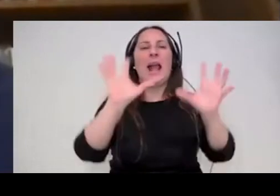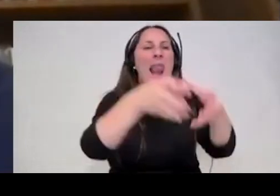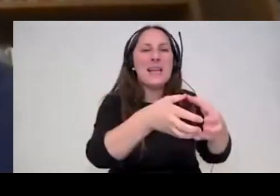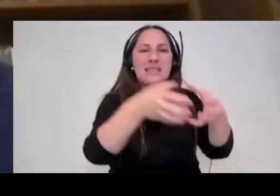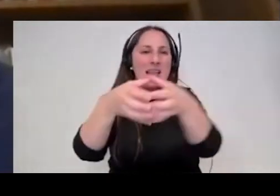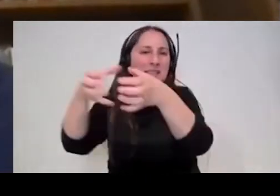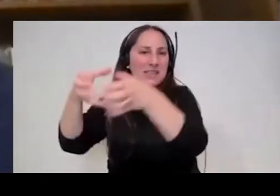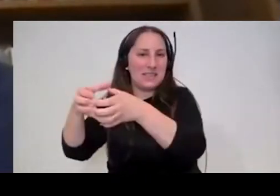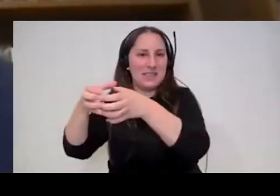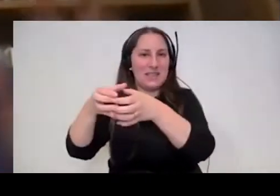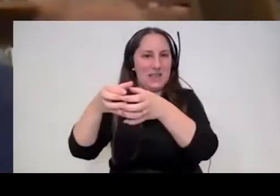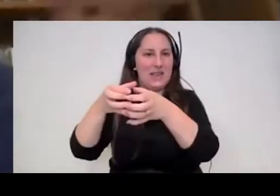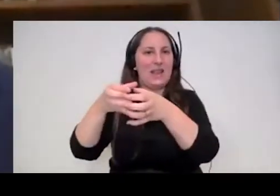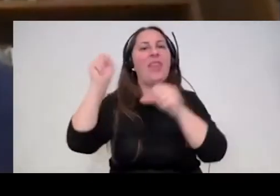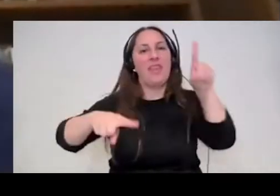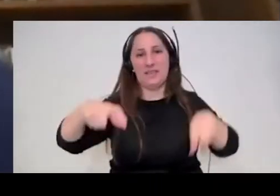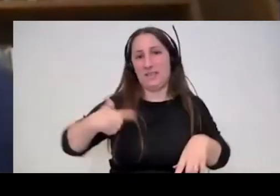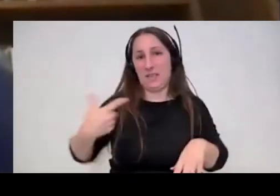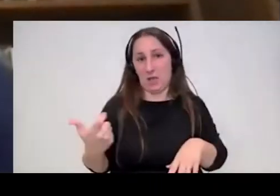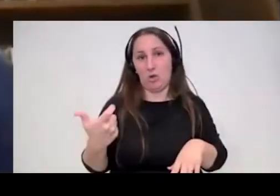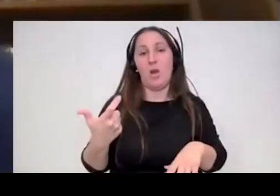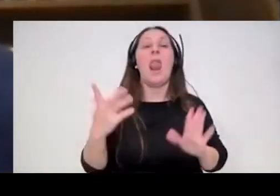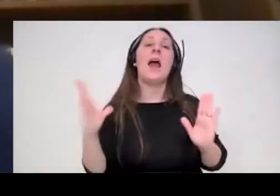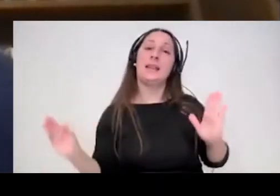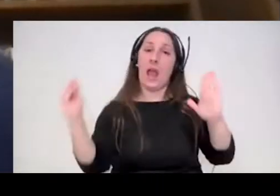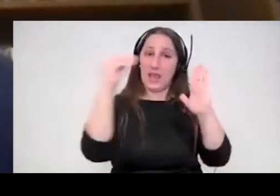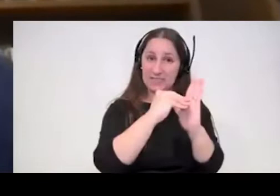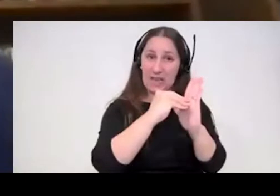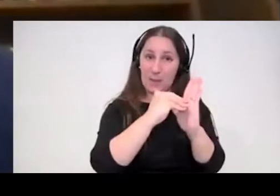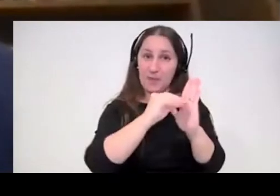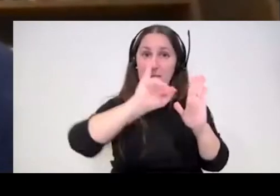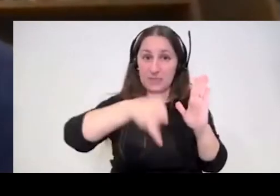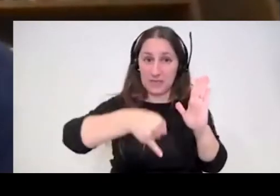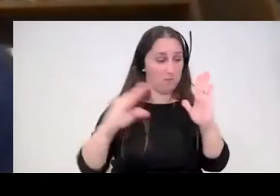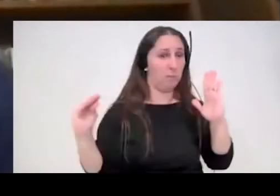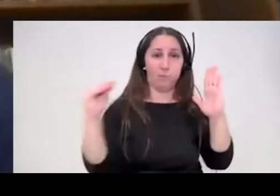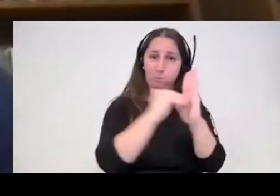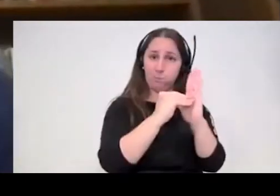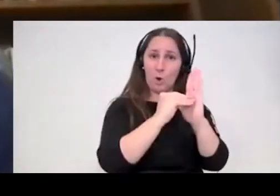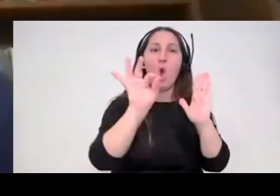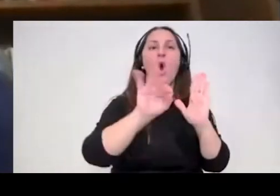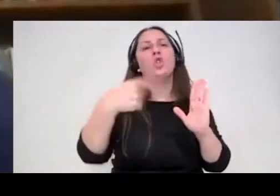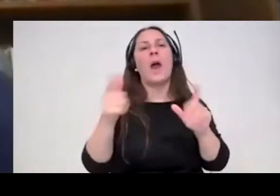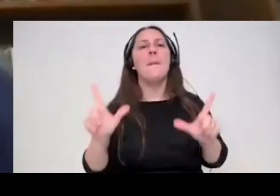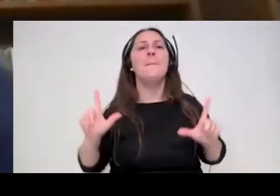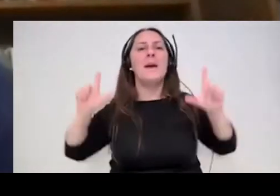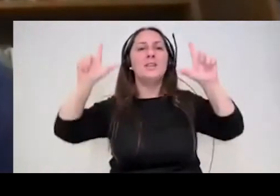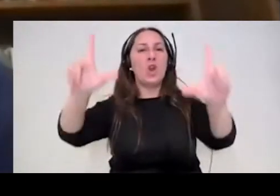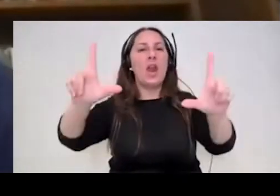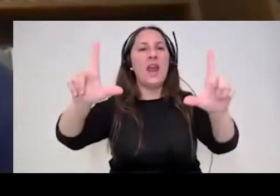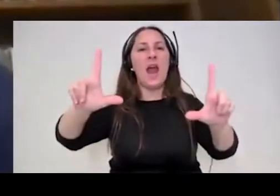clases de asociaciones sindicales, que son las simplemente inscritas y las que tienen personería